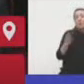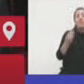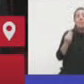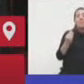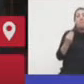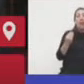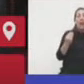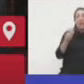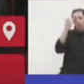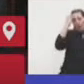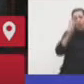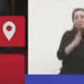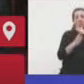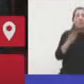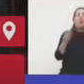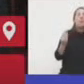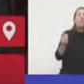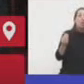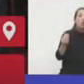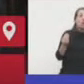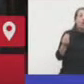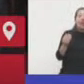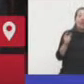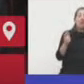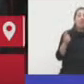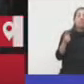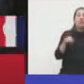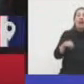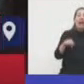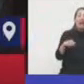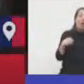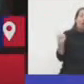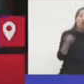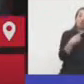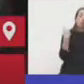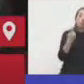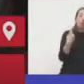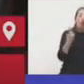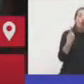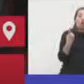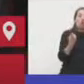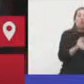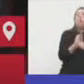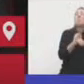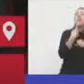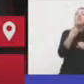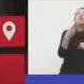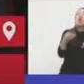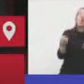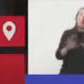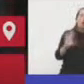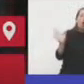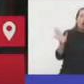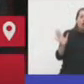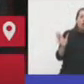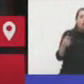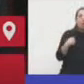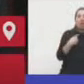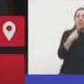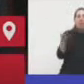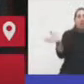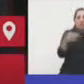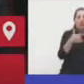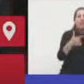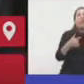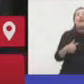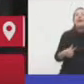que van a perder, que está agotado el ciclo, la gente ya no les cree más. Yo les hablo desde La Matanza, no les hablo desde la ciudad de Buenos